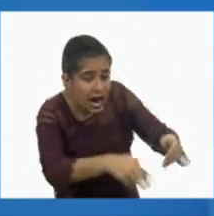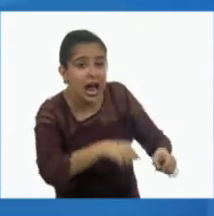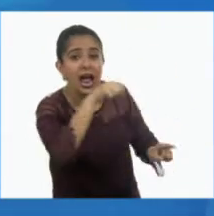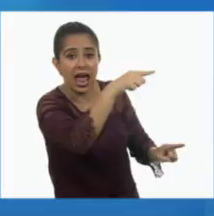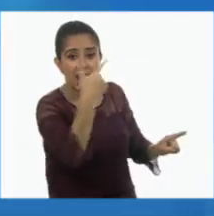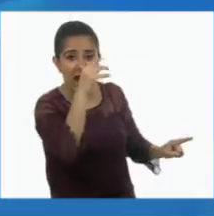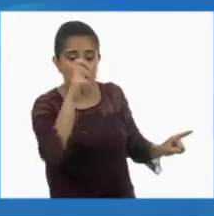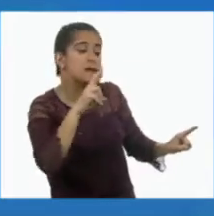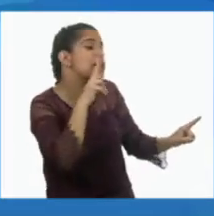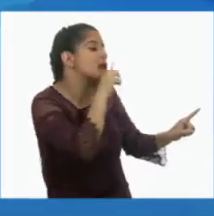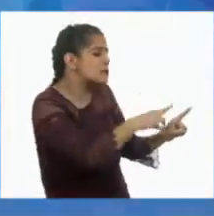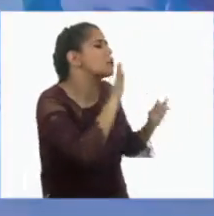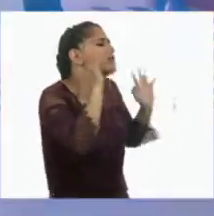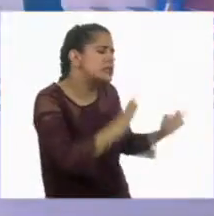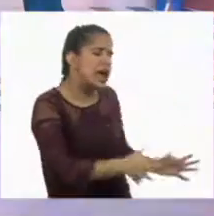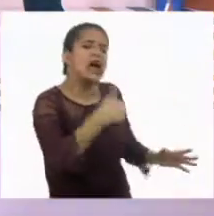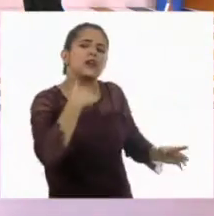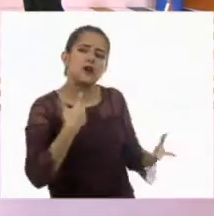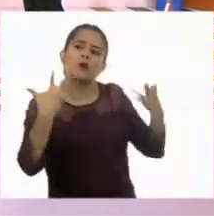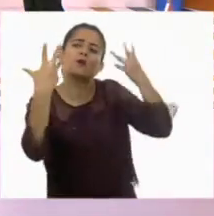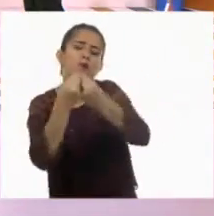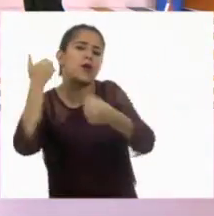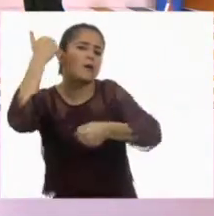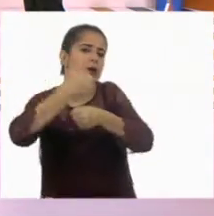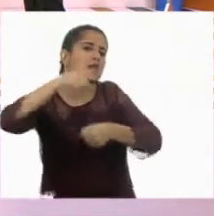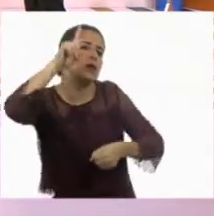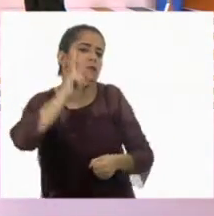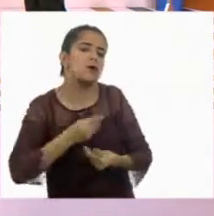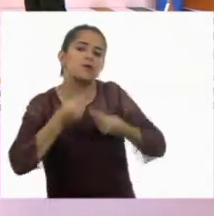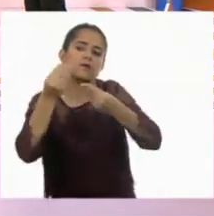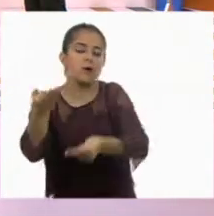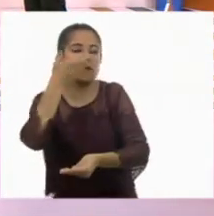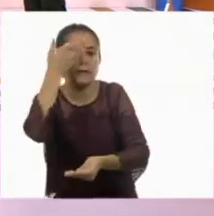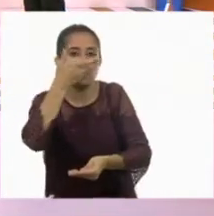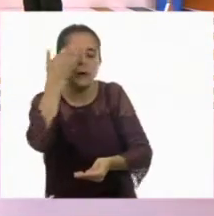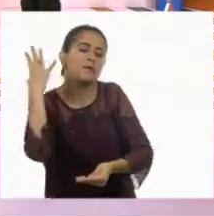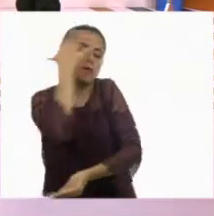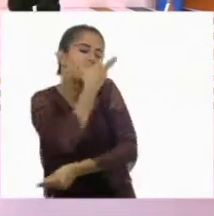flores y también pasaron una linda tarde.